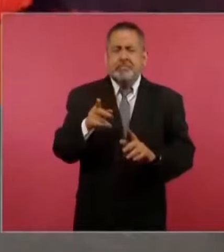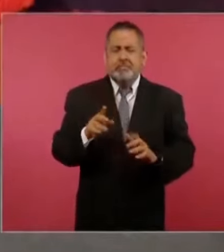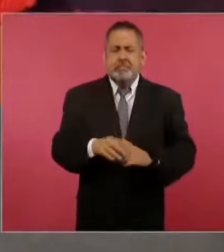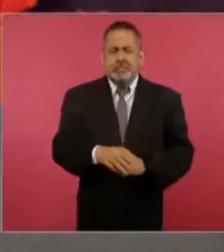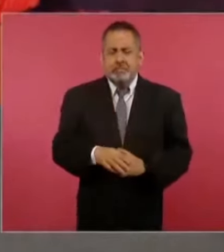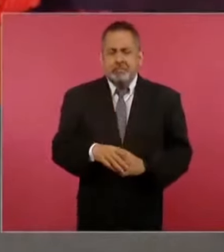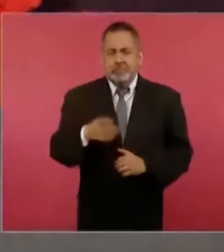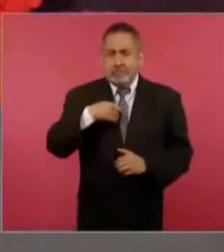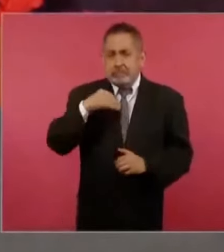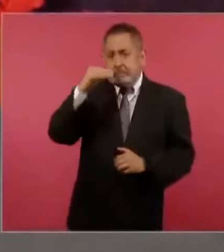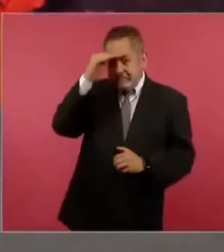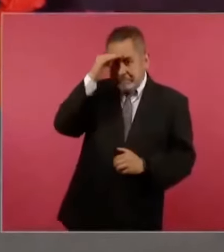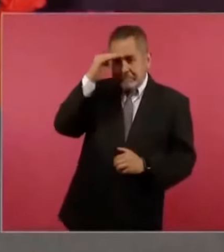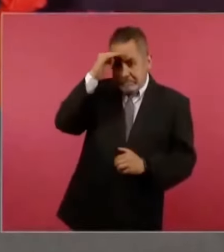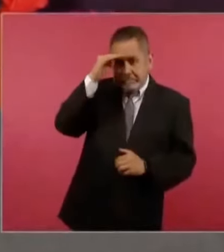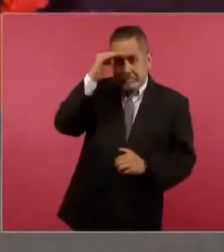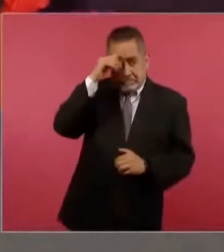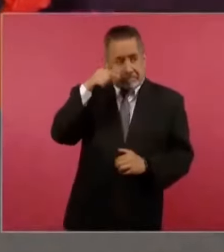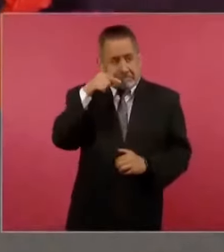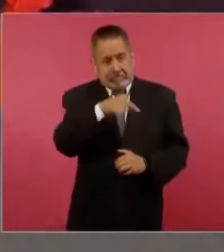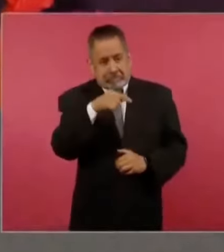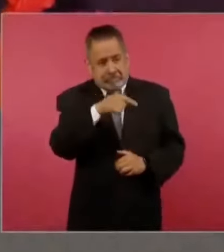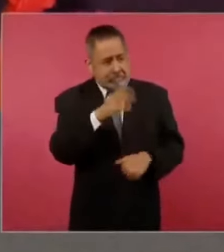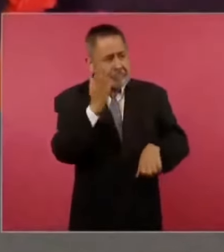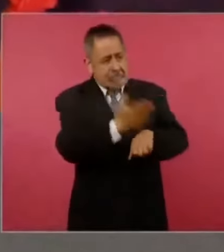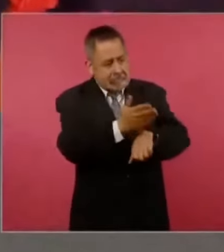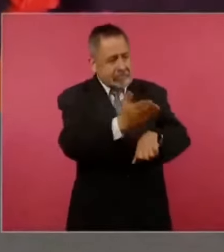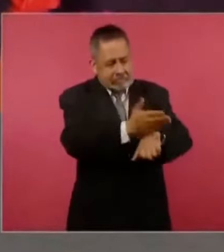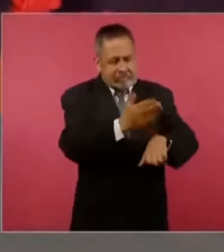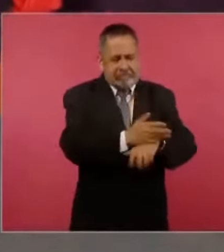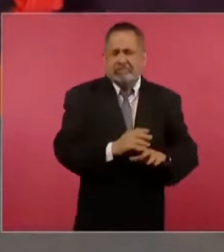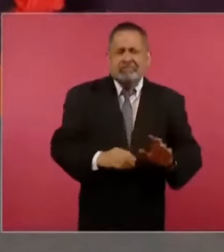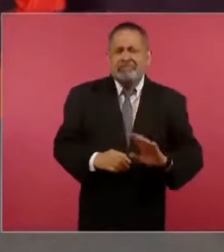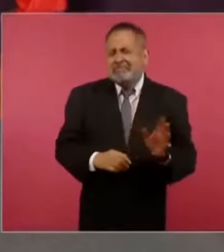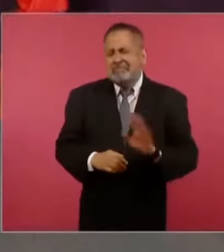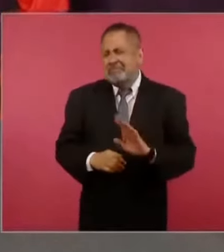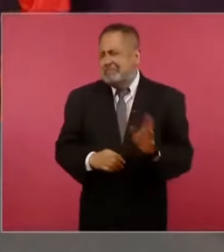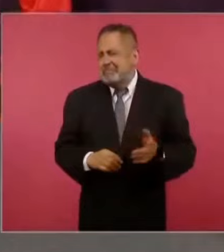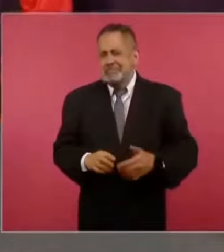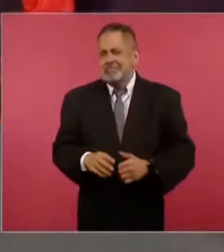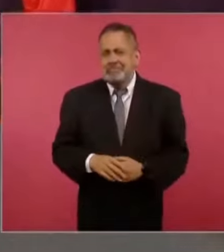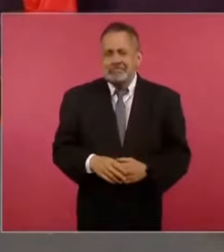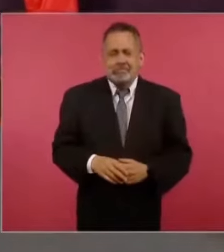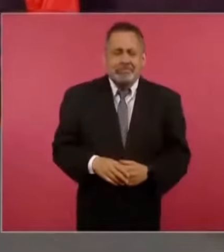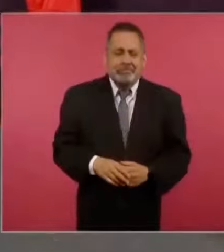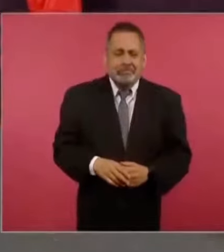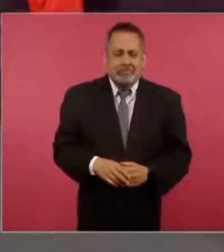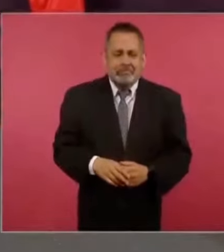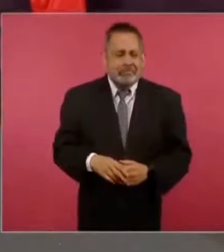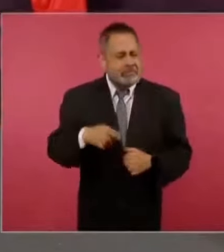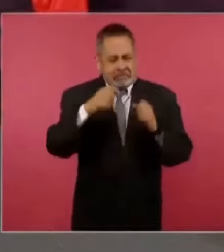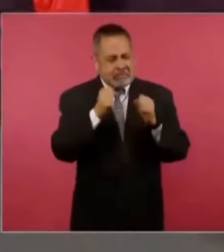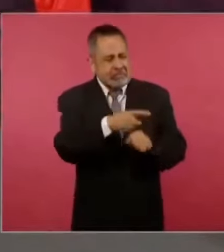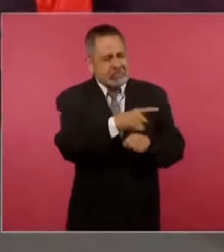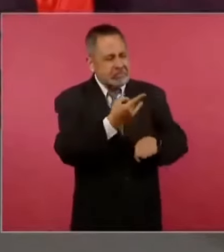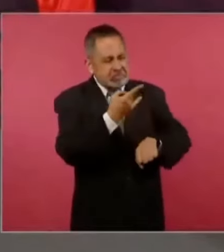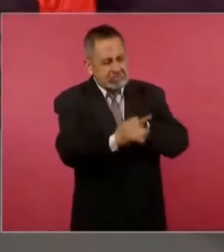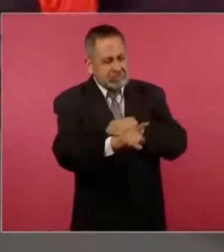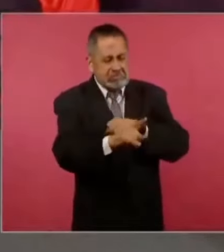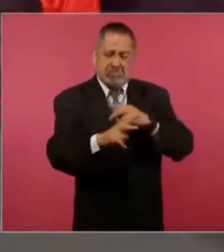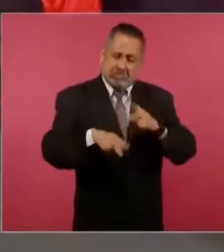estar pensando en sancionar en que van a